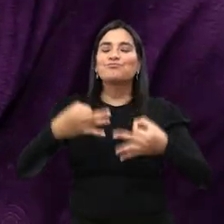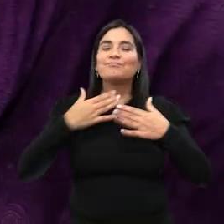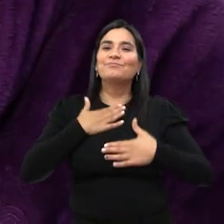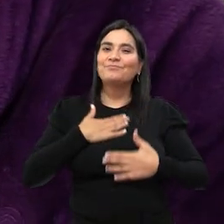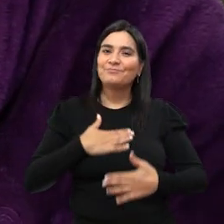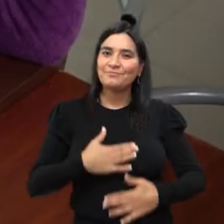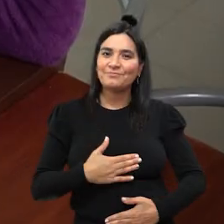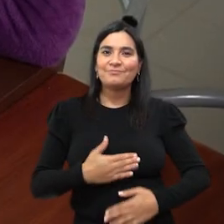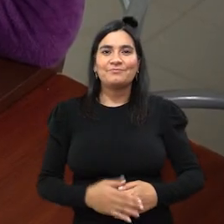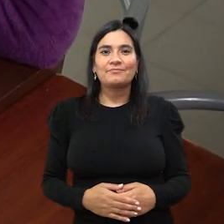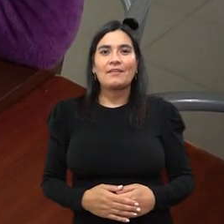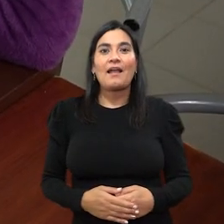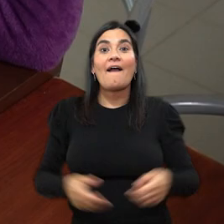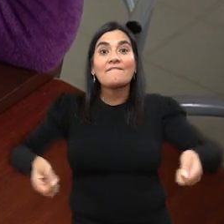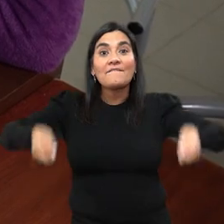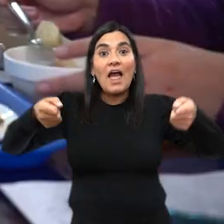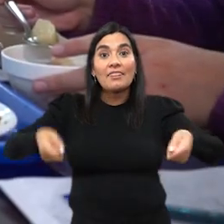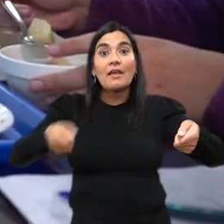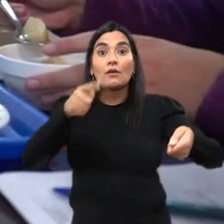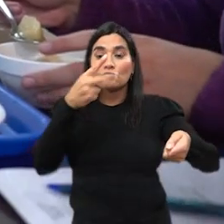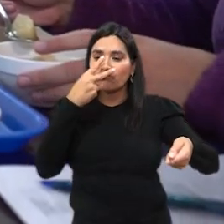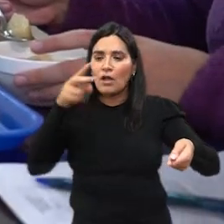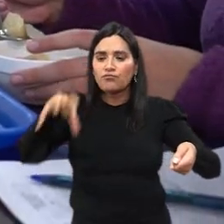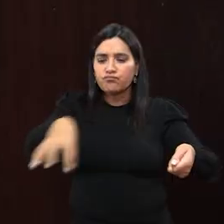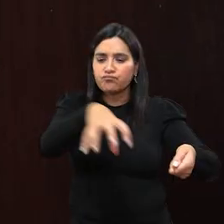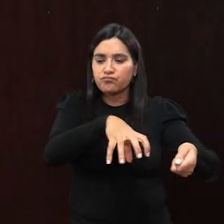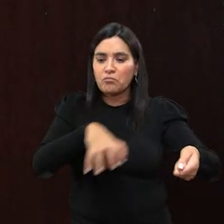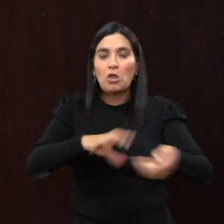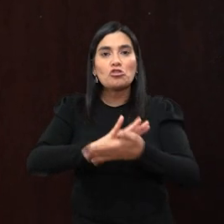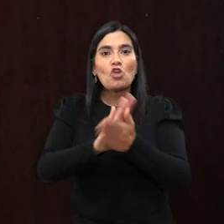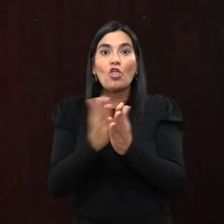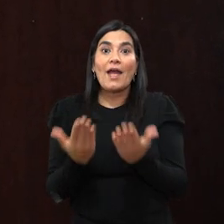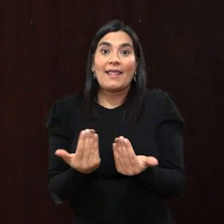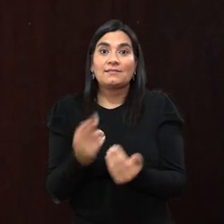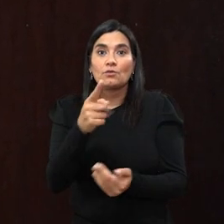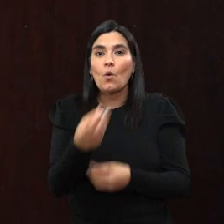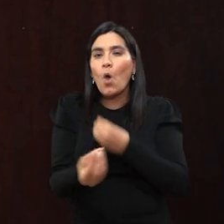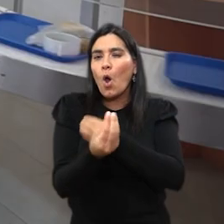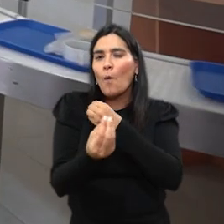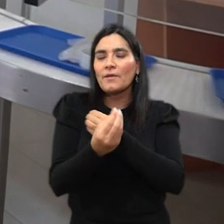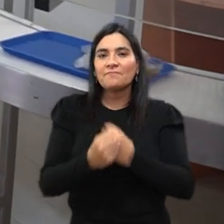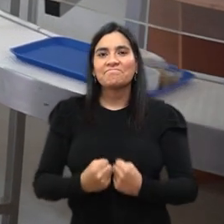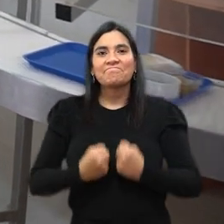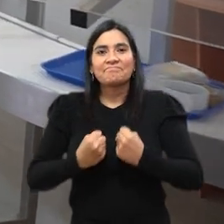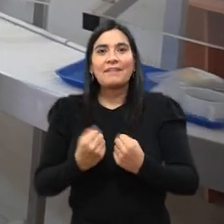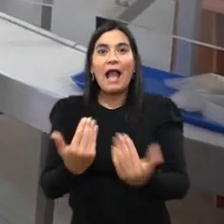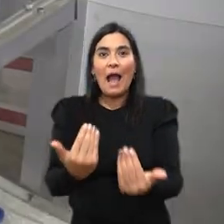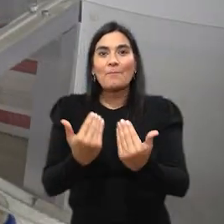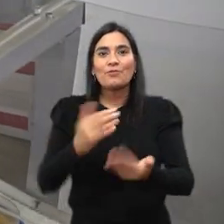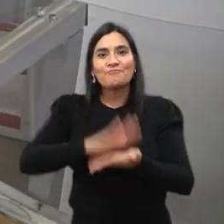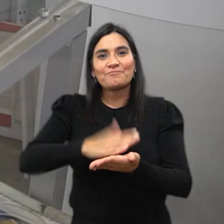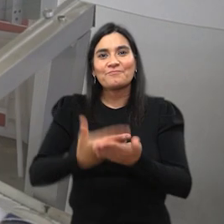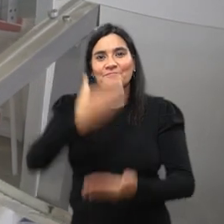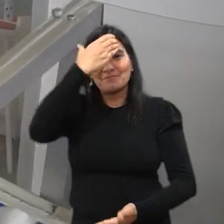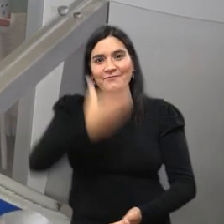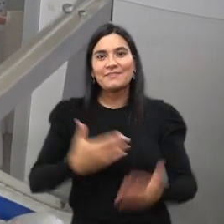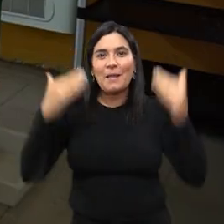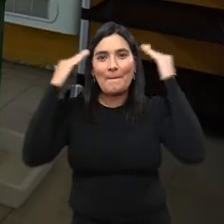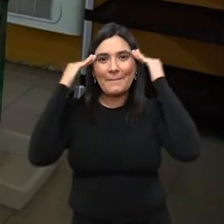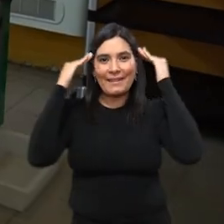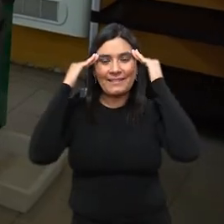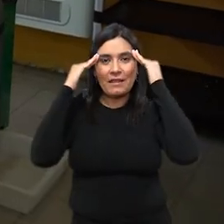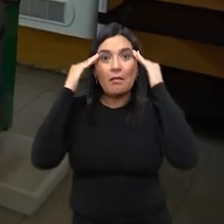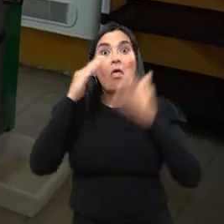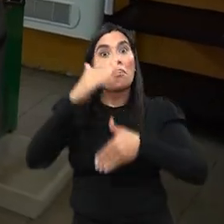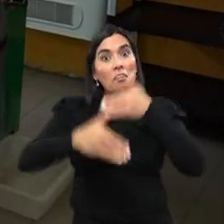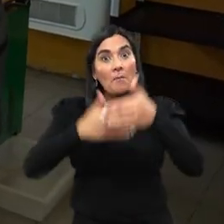segura. En cada bandeja encontrarás un menú que cubrirá tus requerimientos nutricionales y apoyará tu bienestar físico y mental,